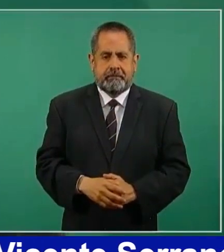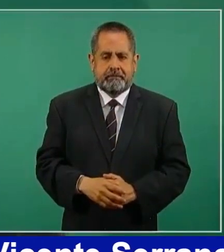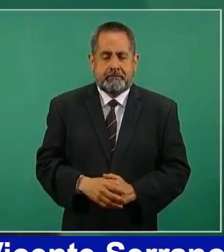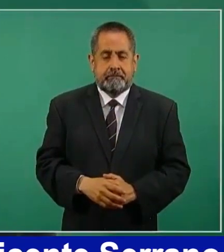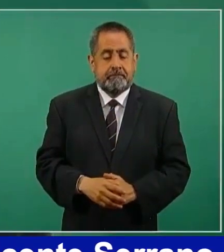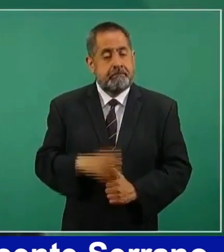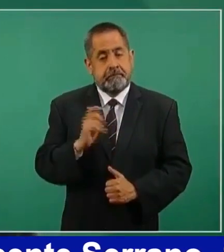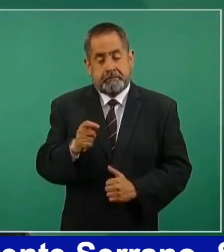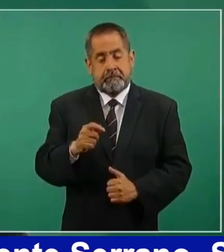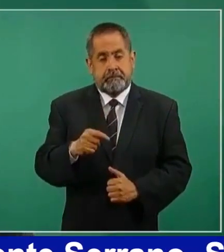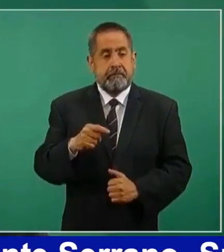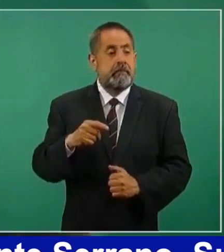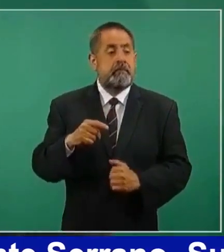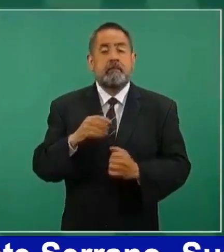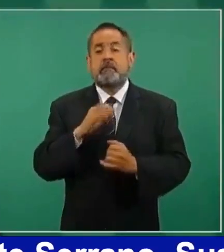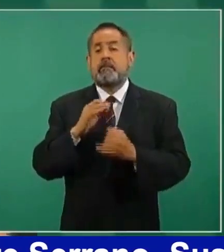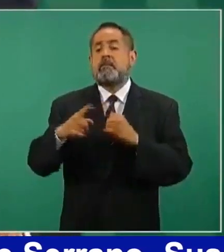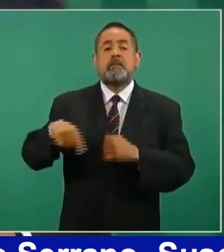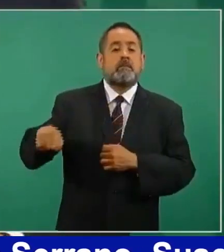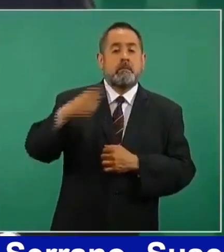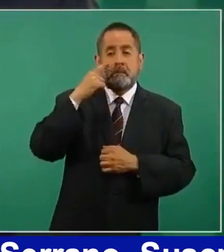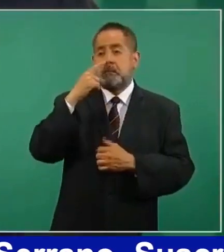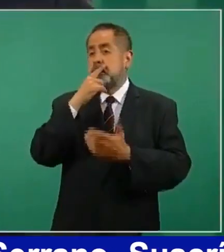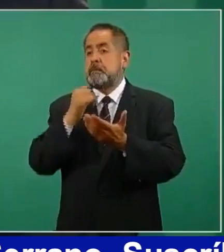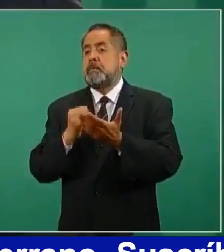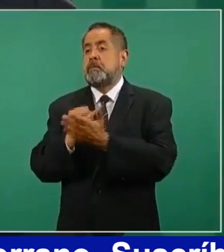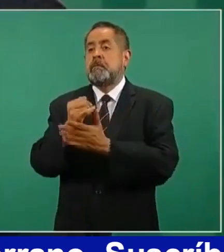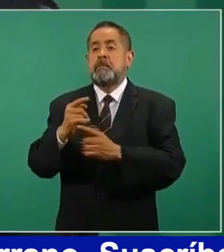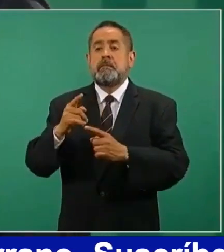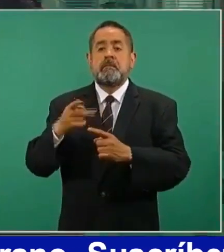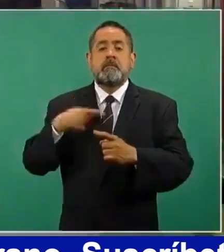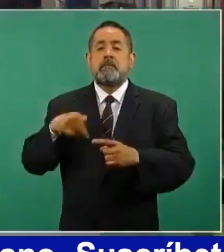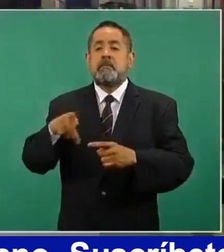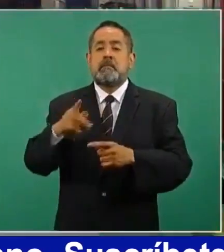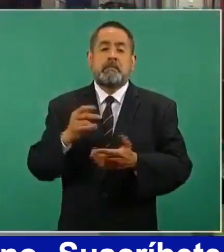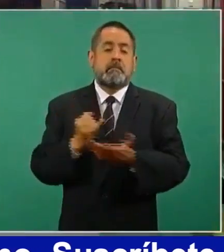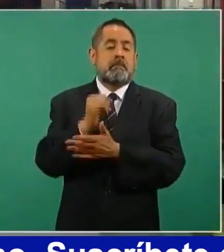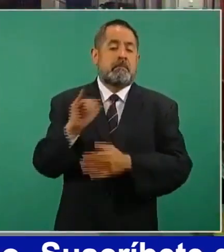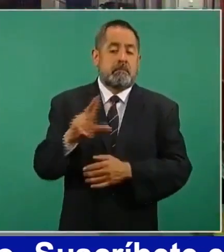Al final va a ser el pueblo el que va a decidir en la consulta. A ver.